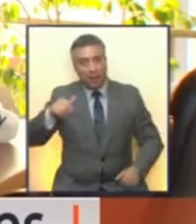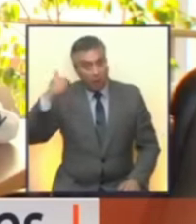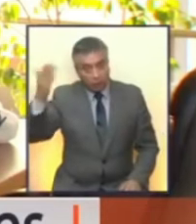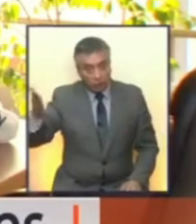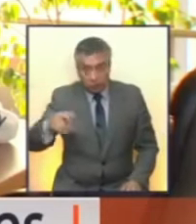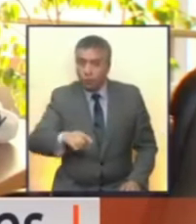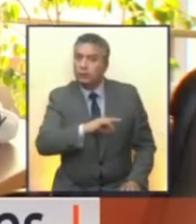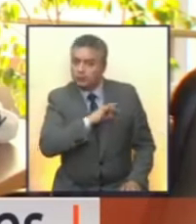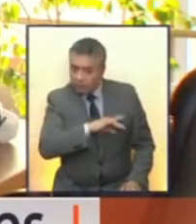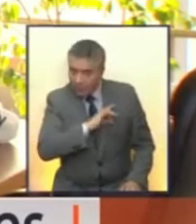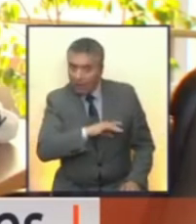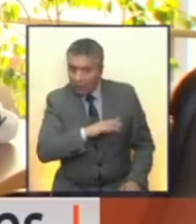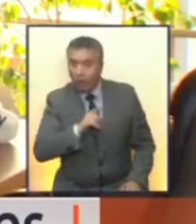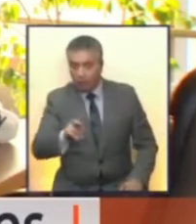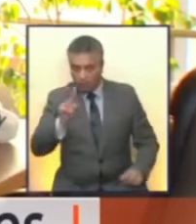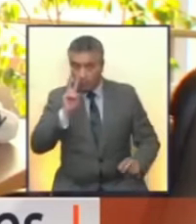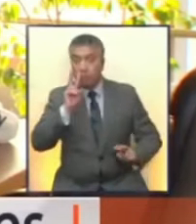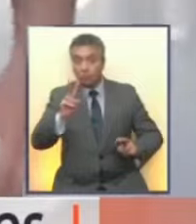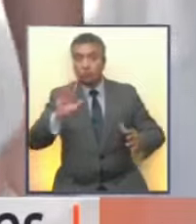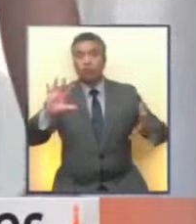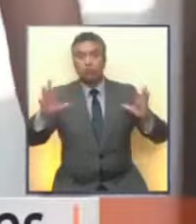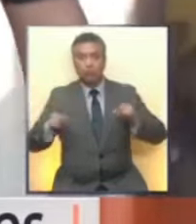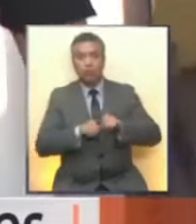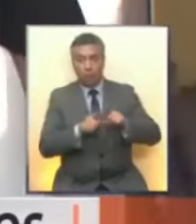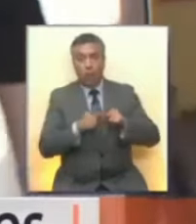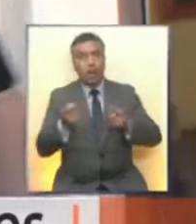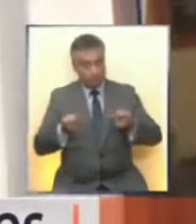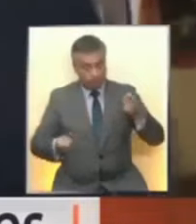chilenos están mirando el mundo como su mercado.